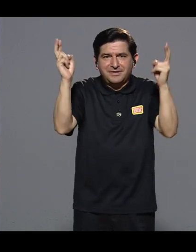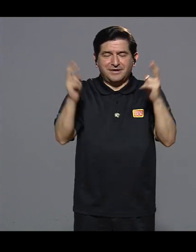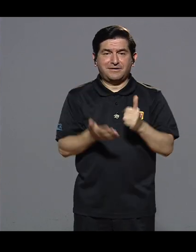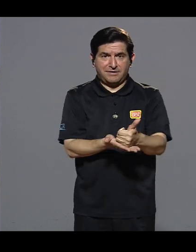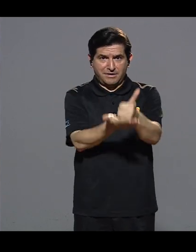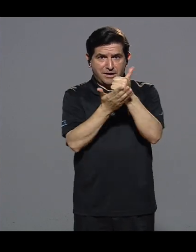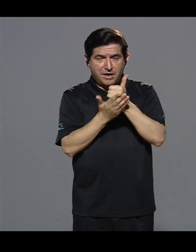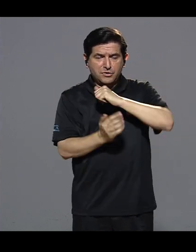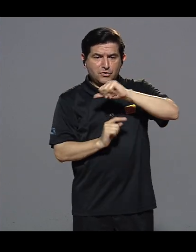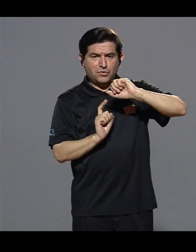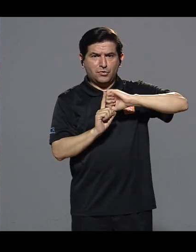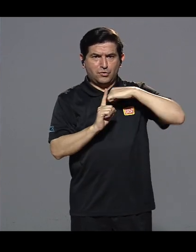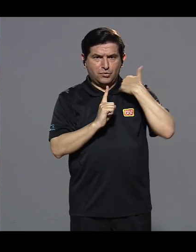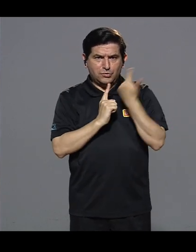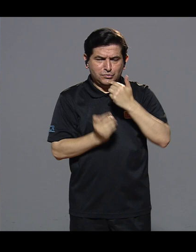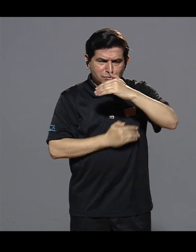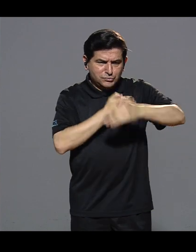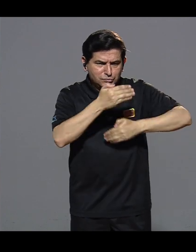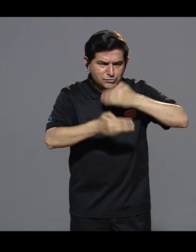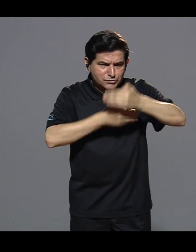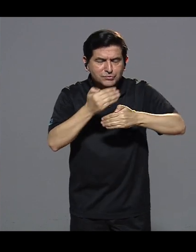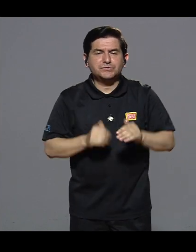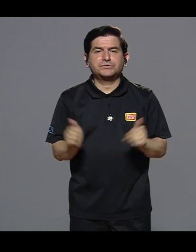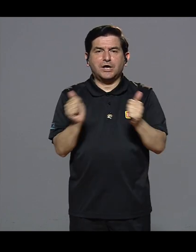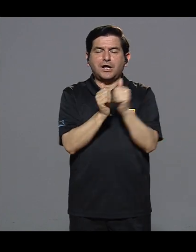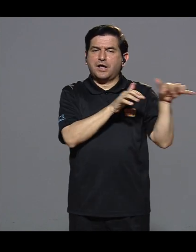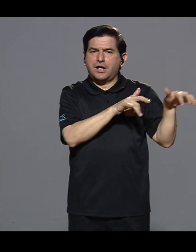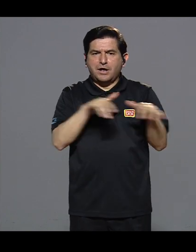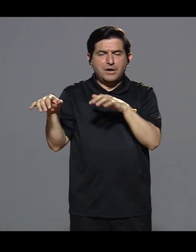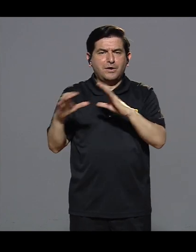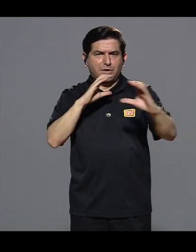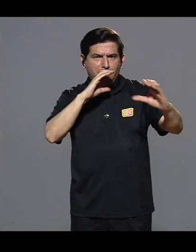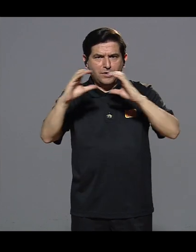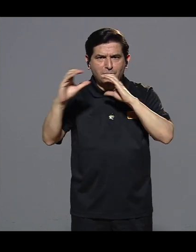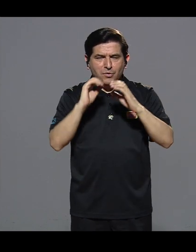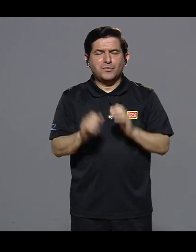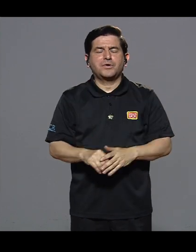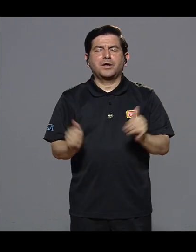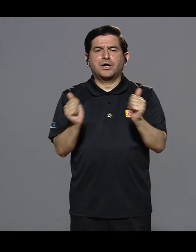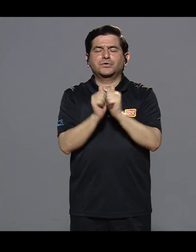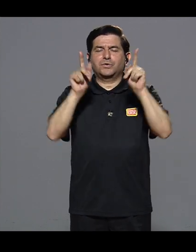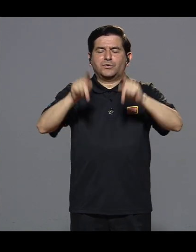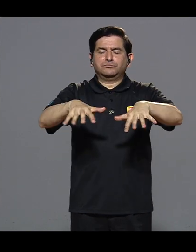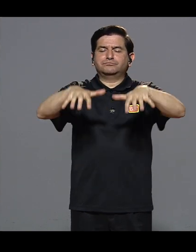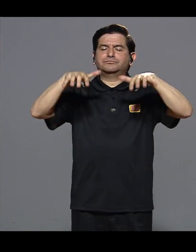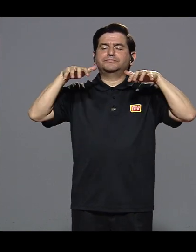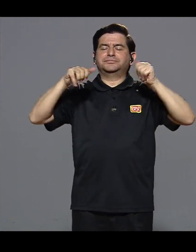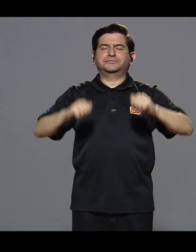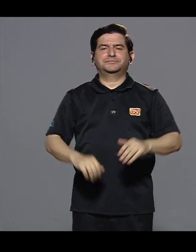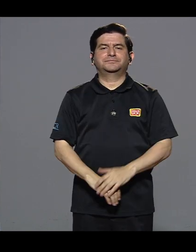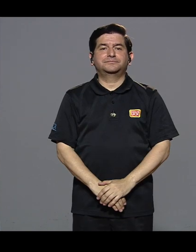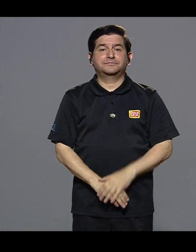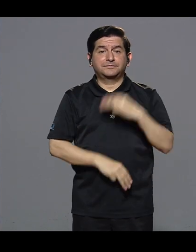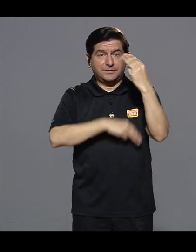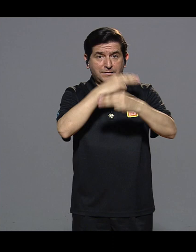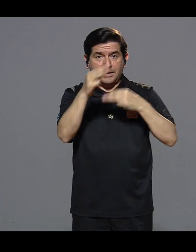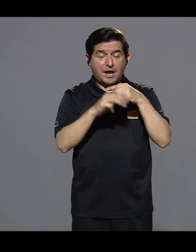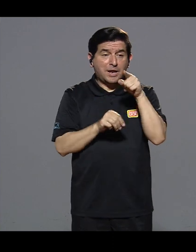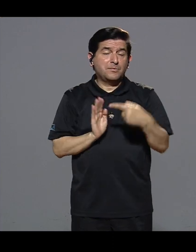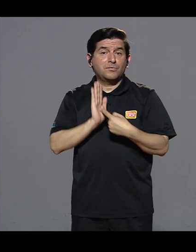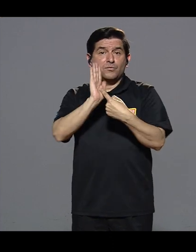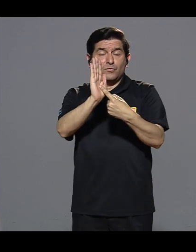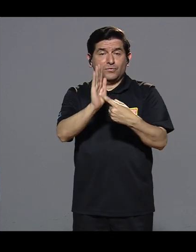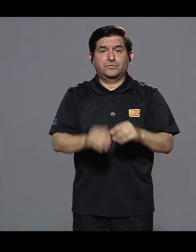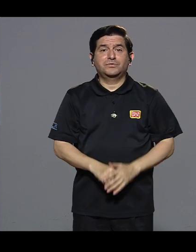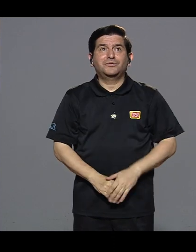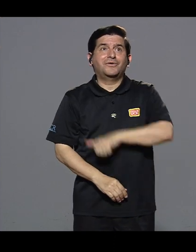ayudó a socializar a través del piano, comunicando con el público. El mundo que a ellos